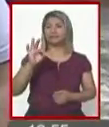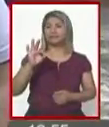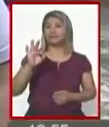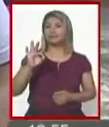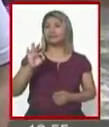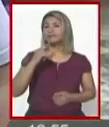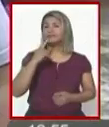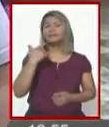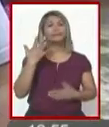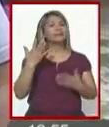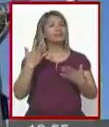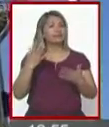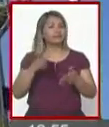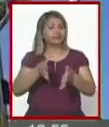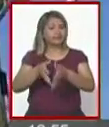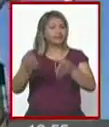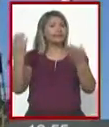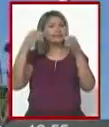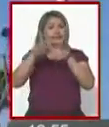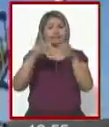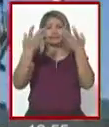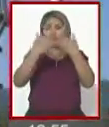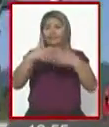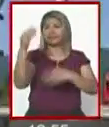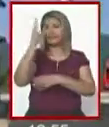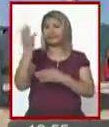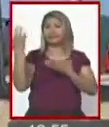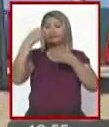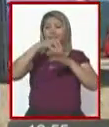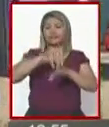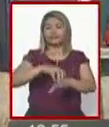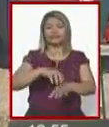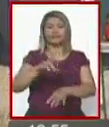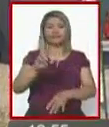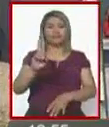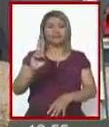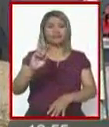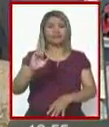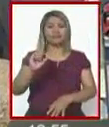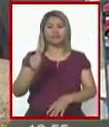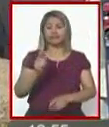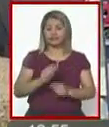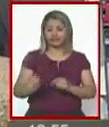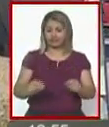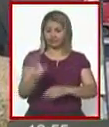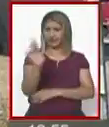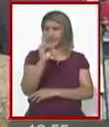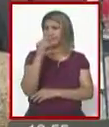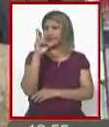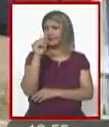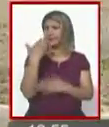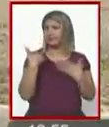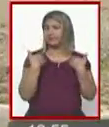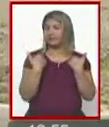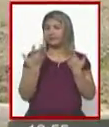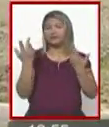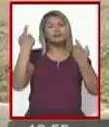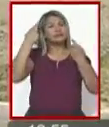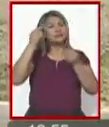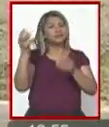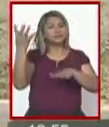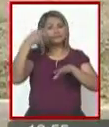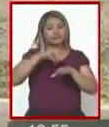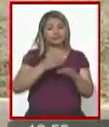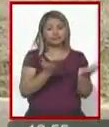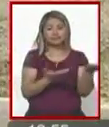ha comenzado a contratar empresas brasileras para llevar el tema de la uia hoy en día el transporte boliviano no tiene cabida para